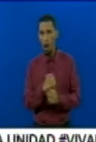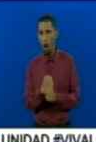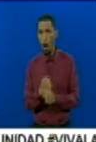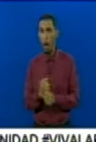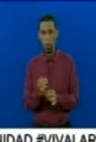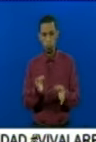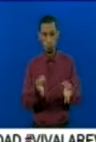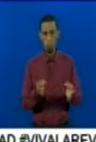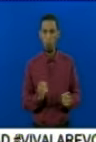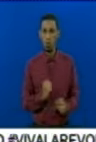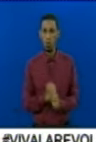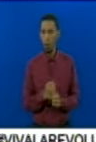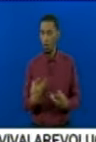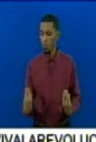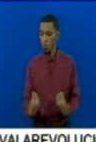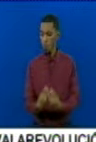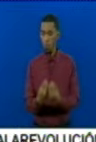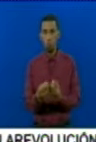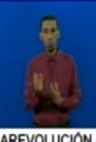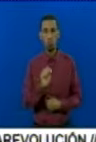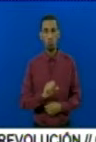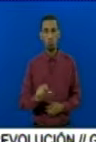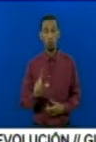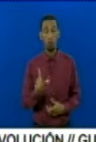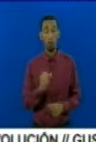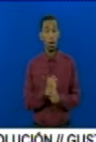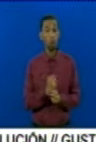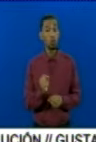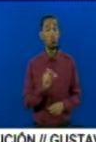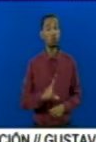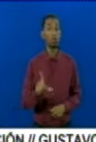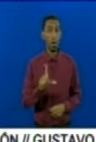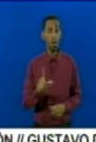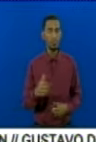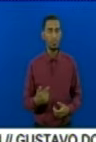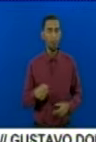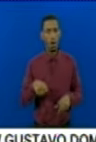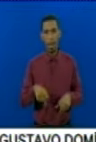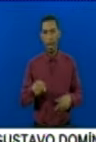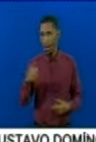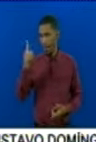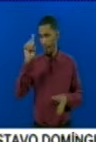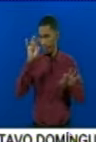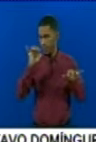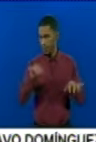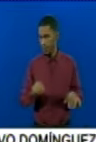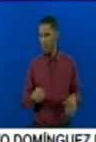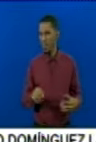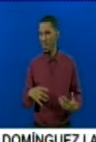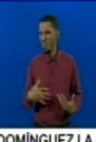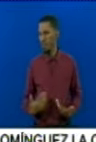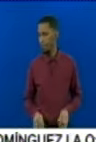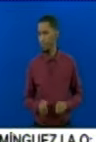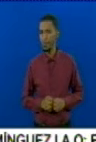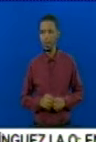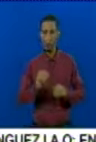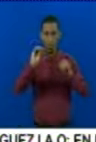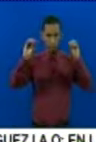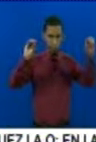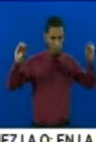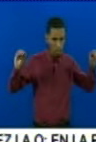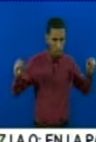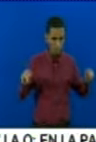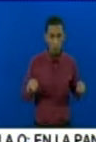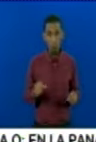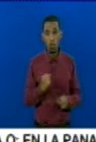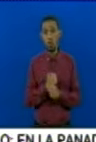nuestros trabajadores sociales. El mes pasado la secretaria convocó a todos los trabajadores sociales con énfasis en el municipio de